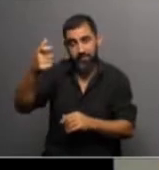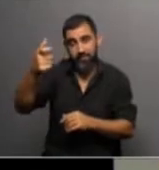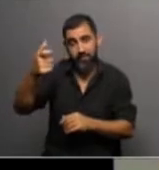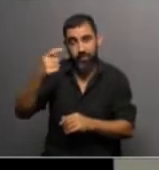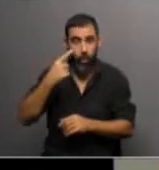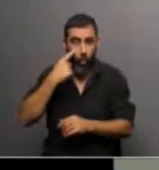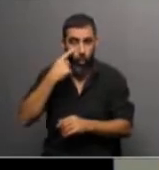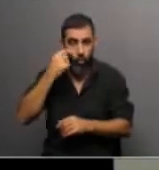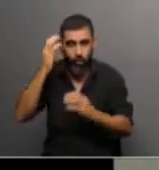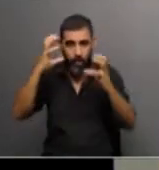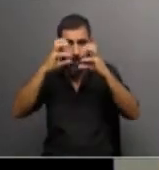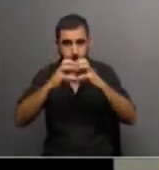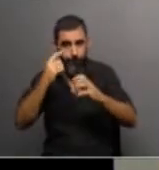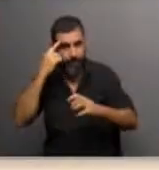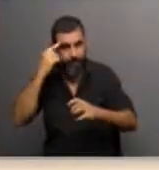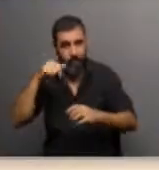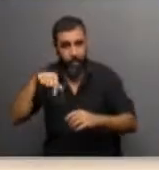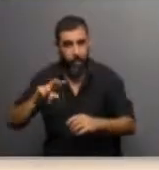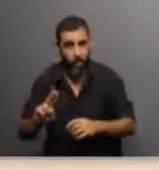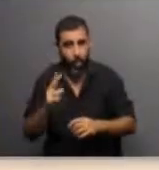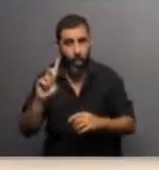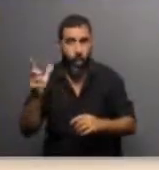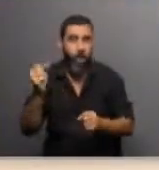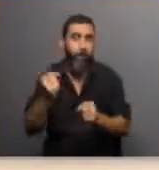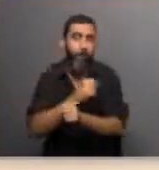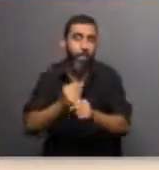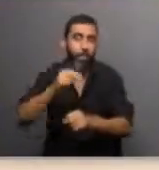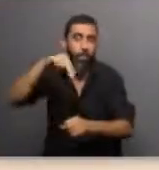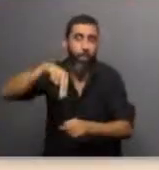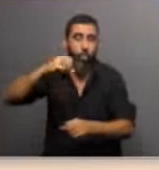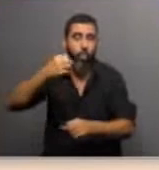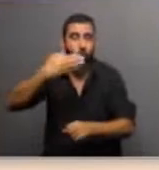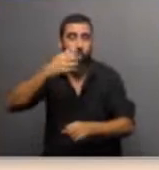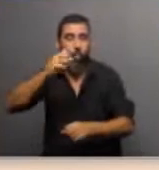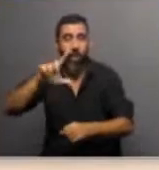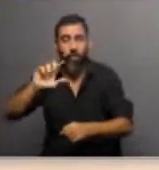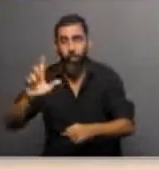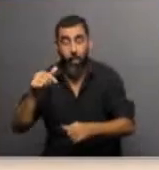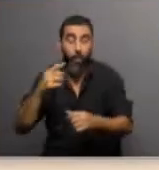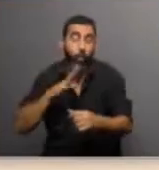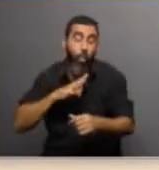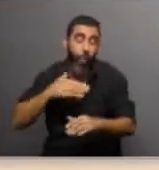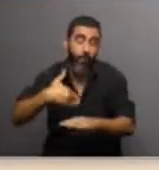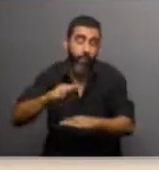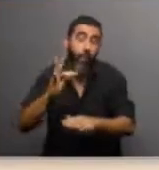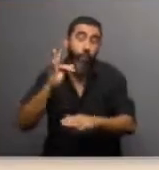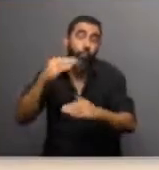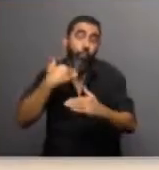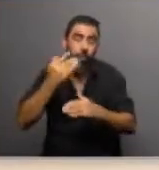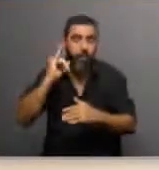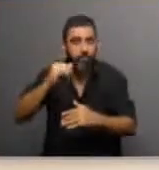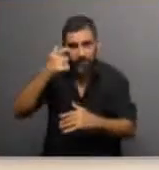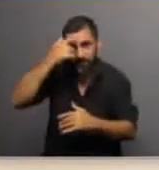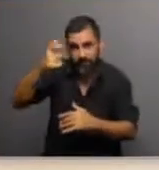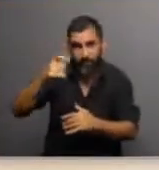manera, del conocimiento de la mente, ¿no? Bueno, en Uruguay no hay Nobeles, ¿no? No hay premios Nobel, pero sí hay científicos. Ya lo sabrá. Pero sí hay científicos